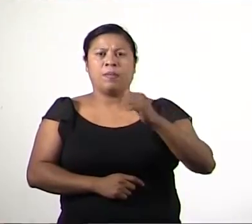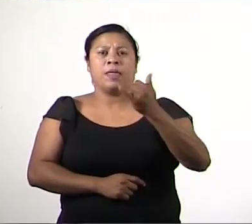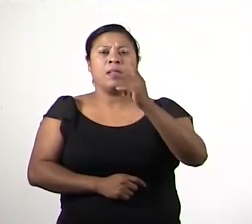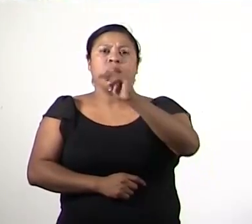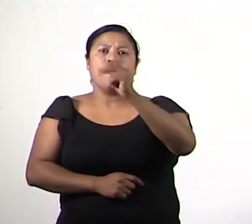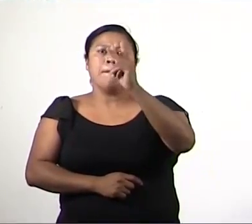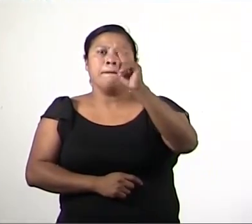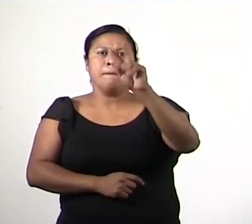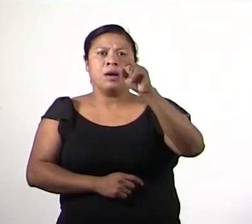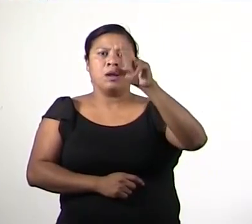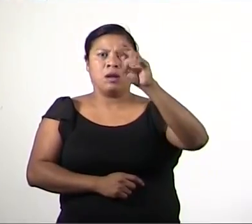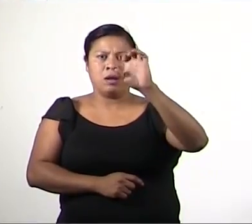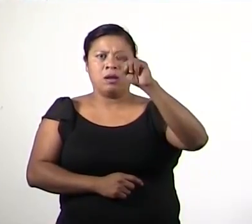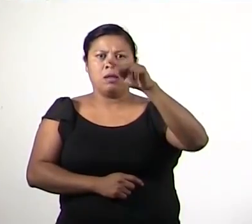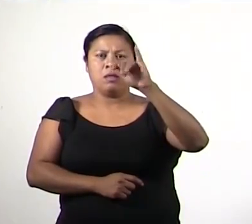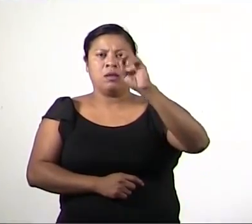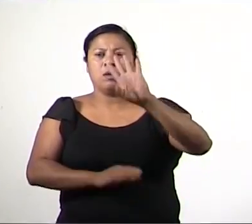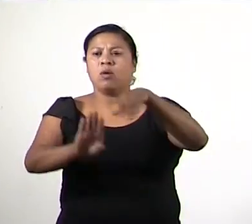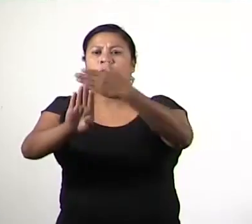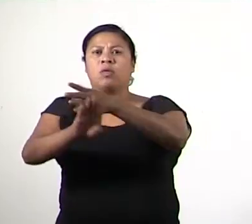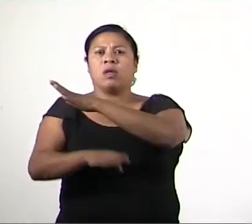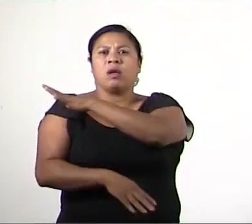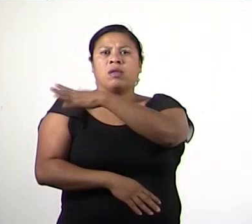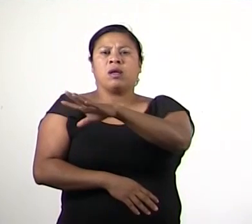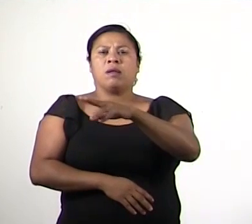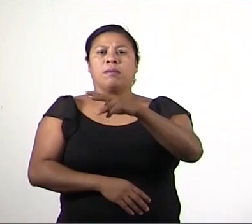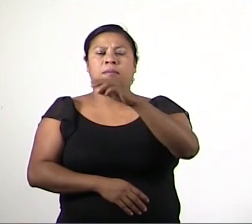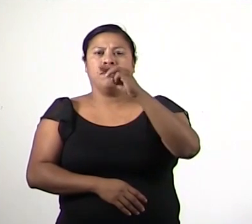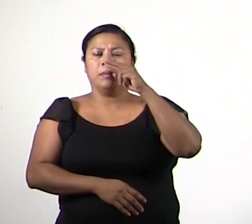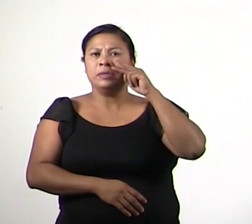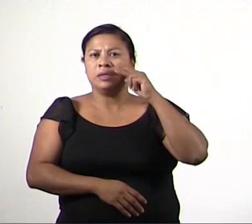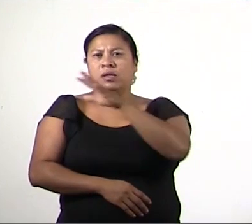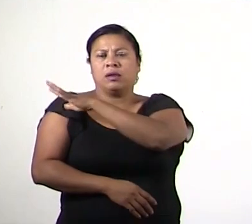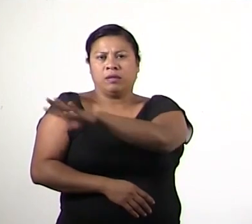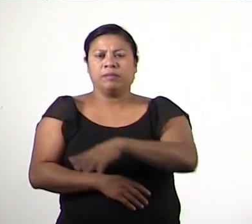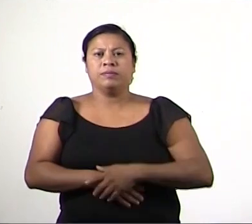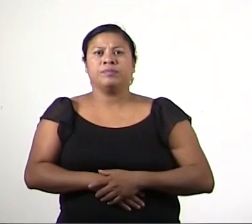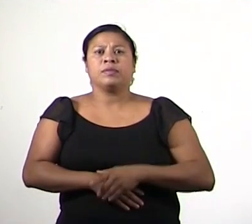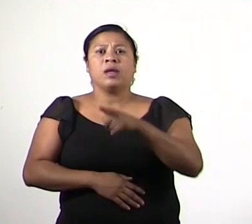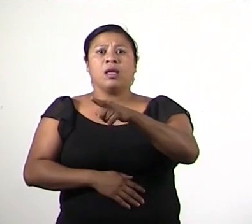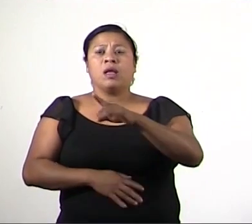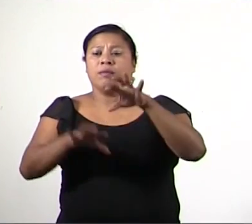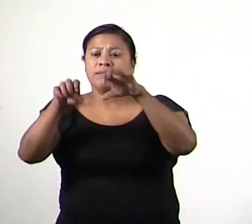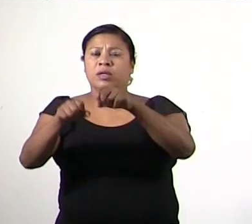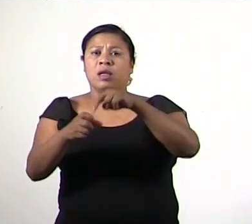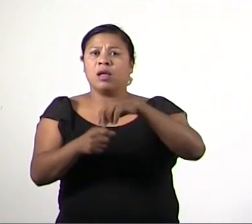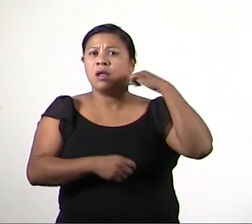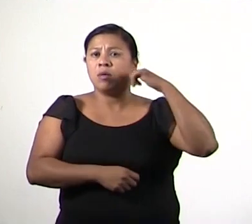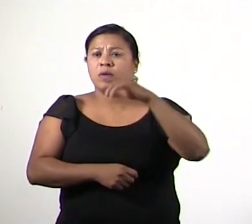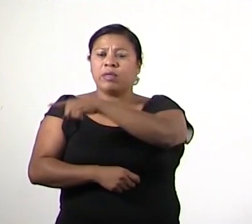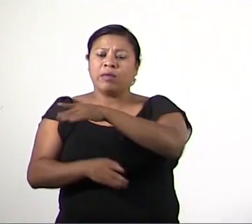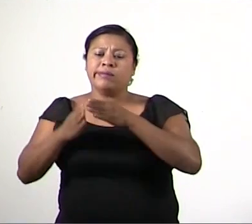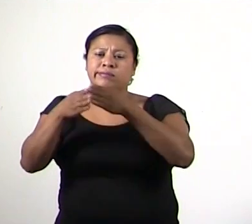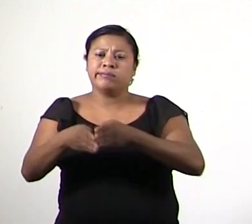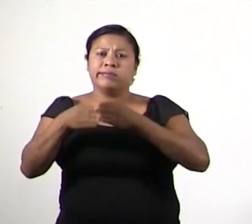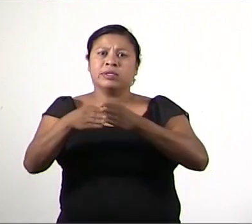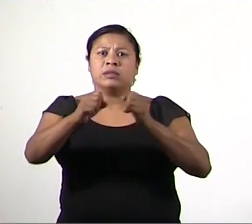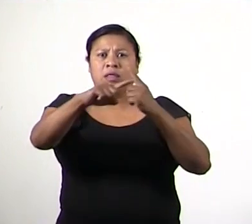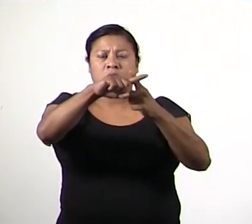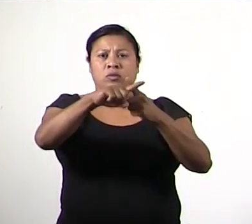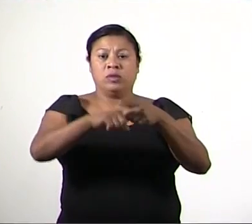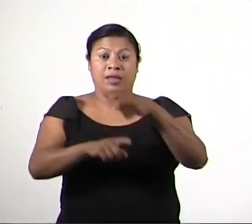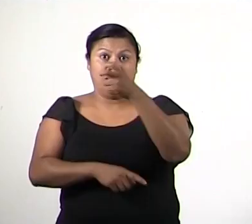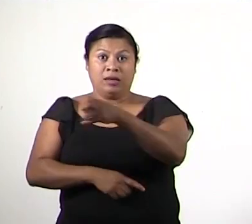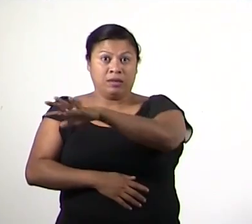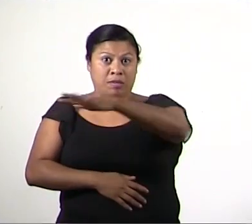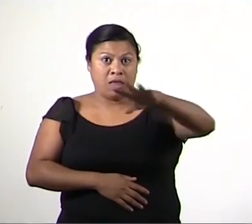en Acapulco y desembarcado en la bahía de Santa Cruz, en esta playa que desde entonces lleva el nombre de La Entrega. Los relatos orales de la gente de